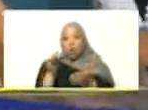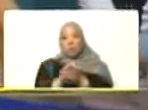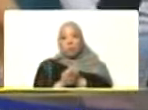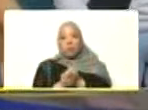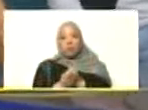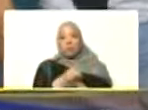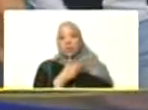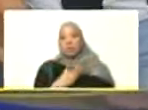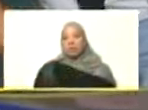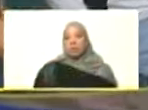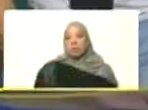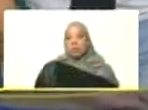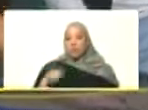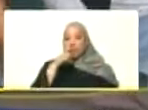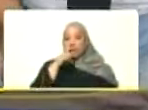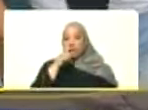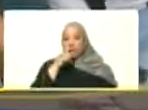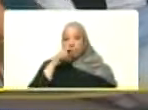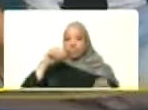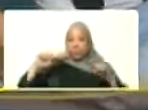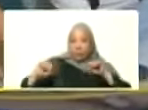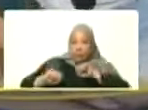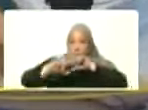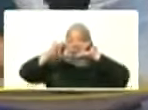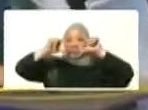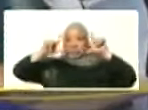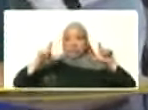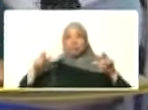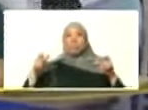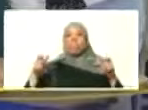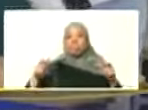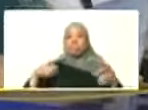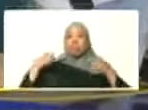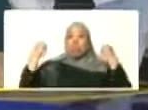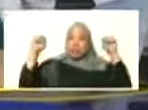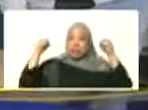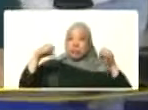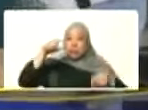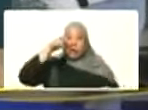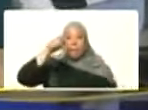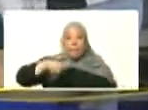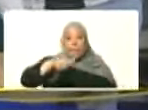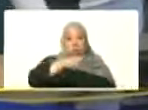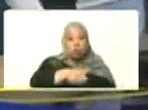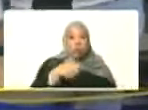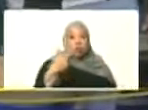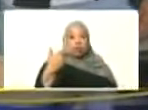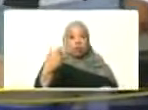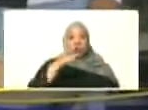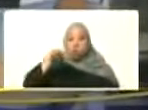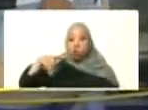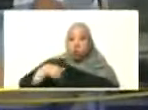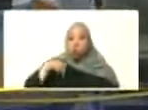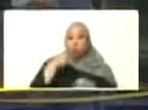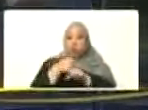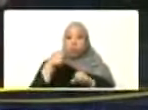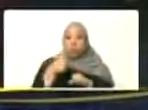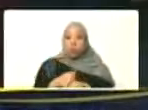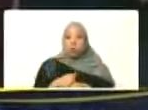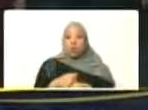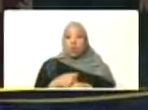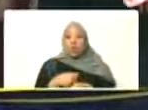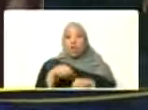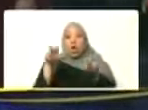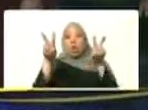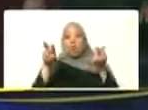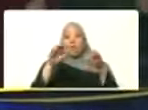presidente. Bueno, como usted lo ha dicho, esto es un milagro. Y el pueblo activado por toda Venezuela. Nosotros, desde Barrio Nuevo